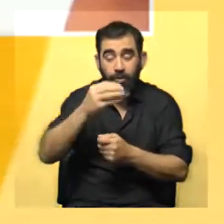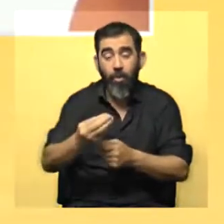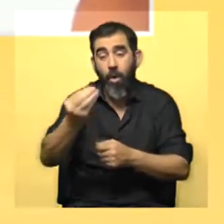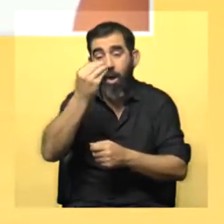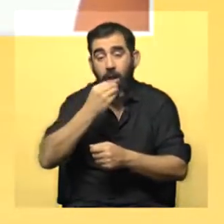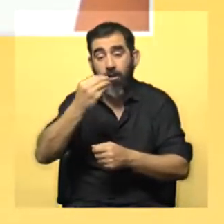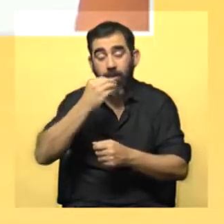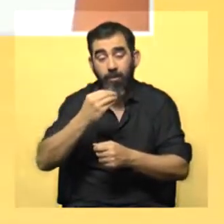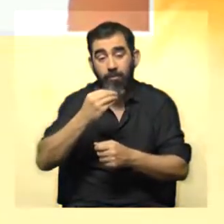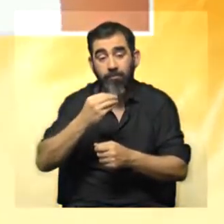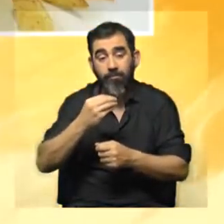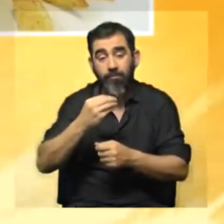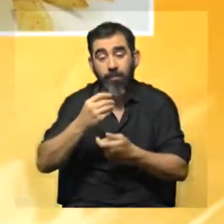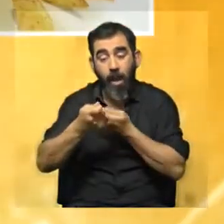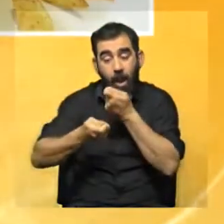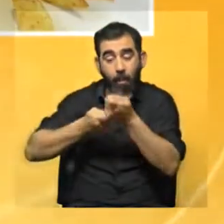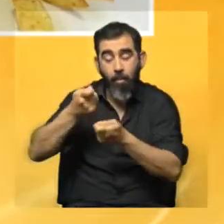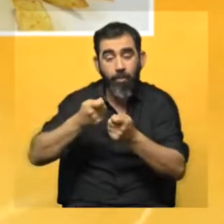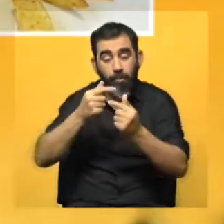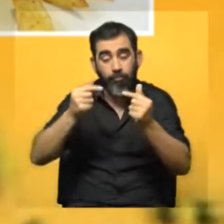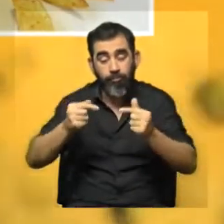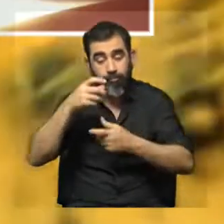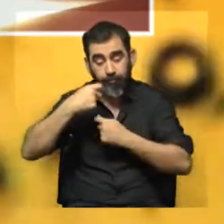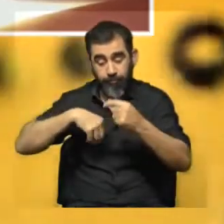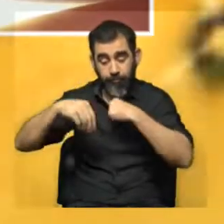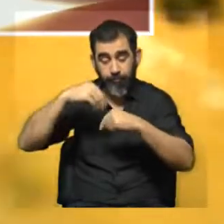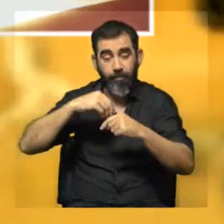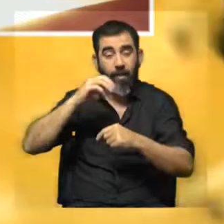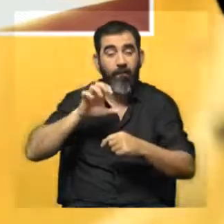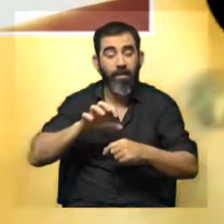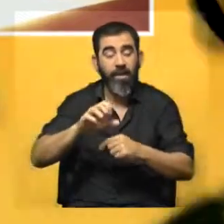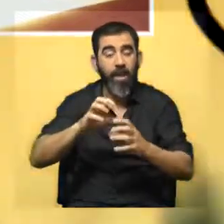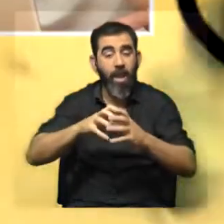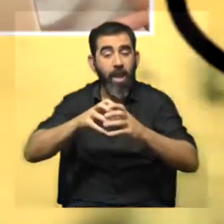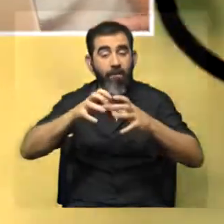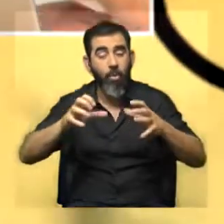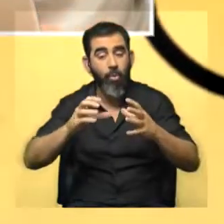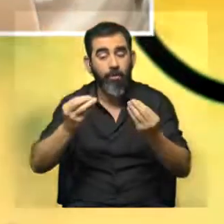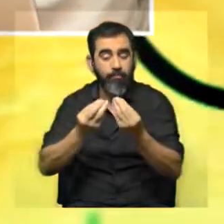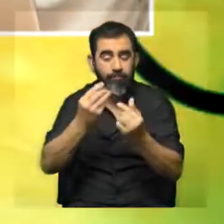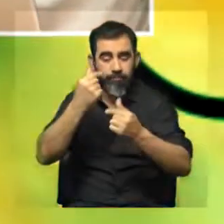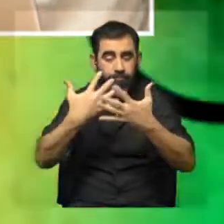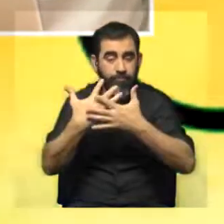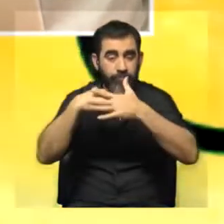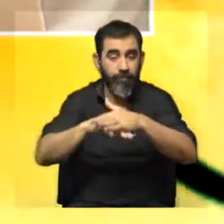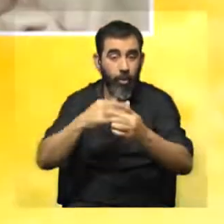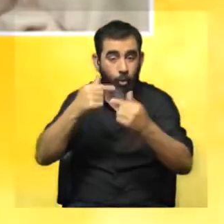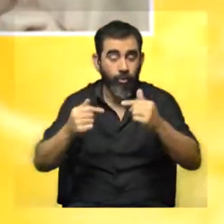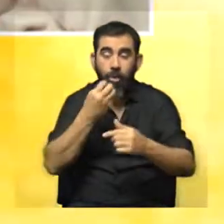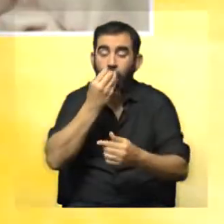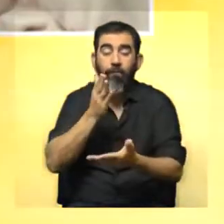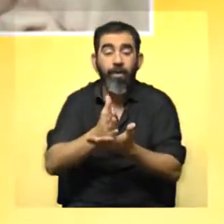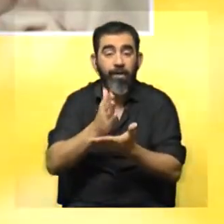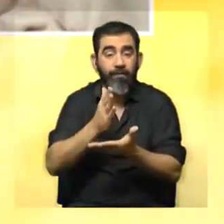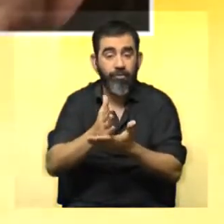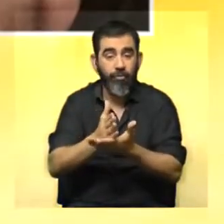alimentos que van a aportar más microorganismos, bacterias, levaduras, conjuntos de esos microorganismos, es algo benéfico